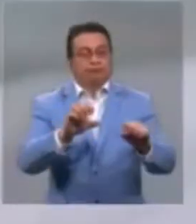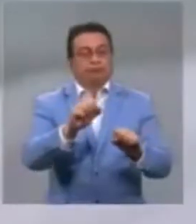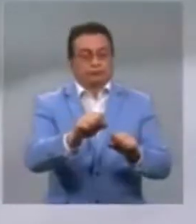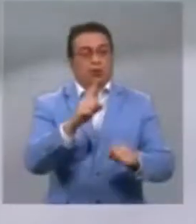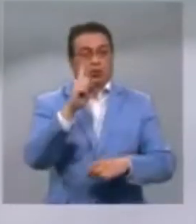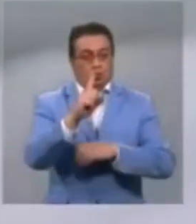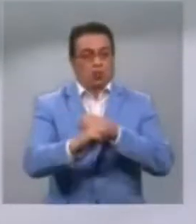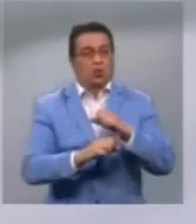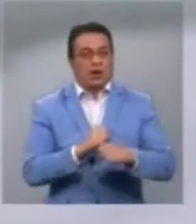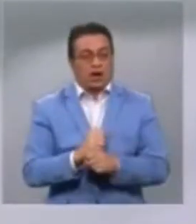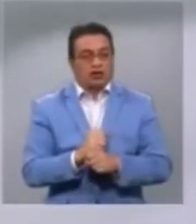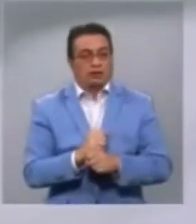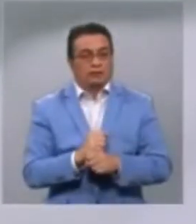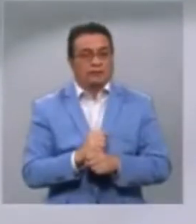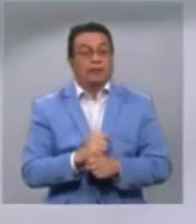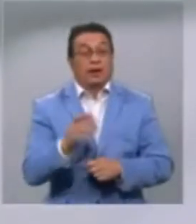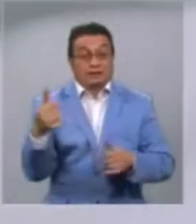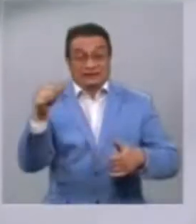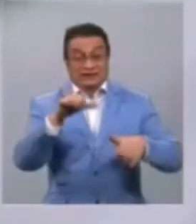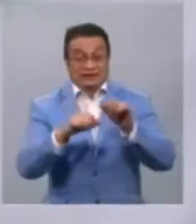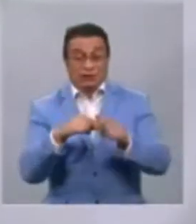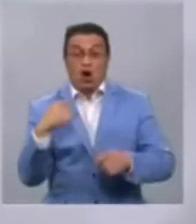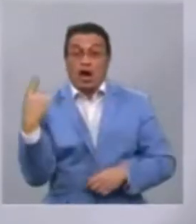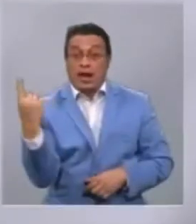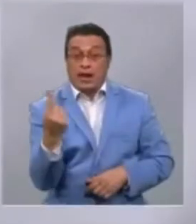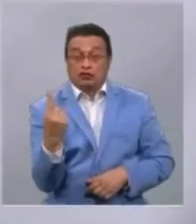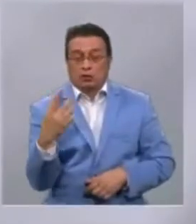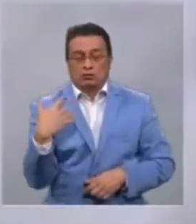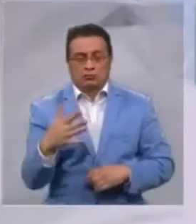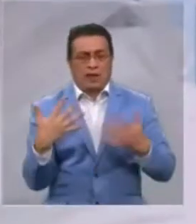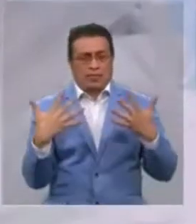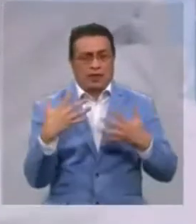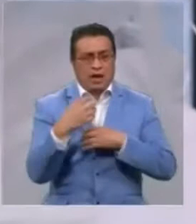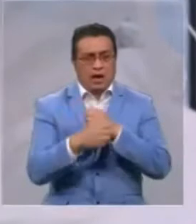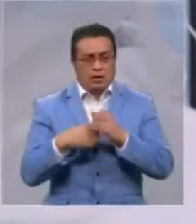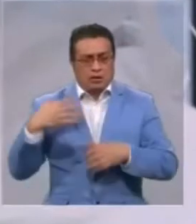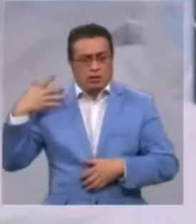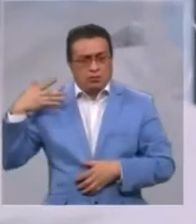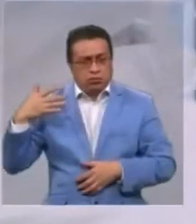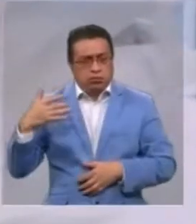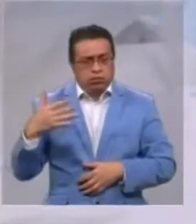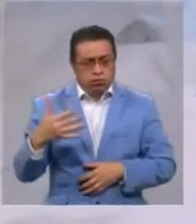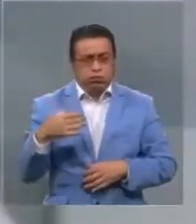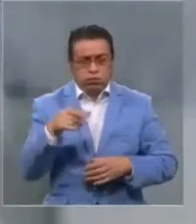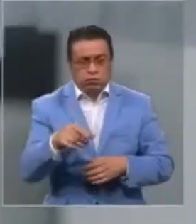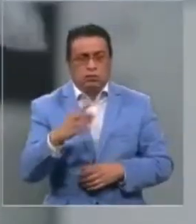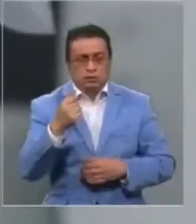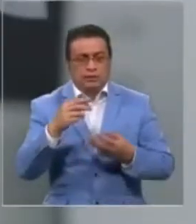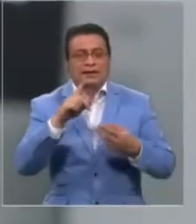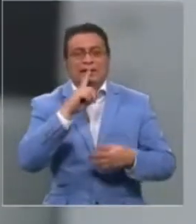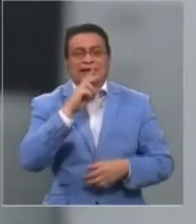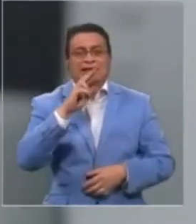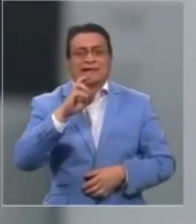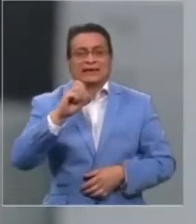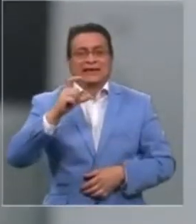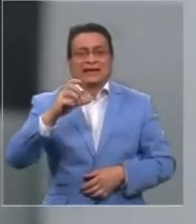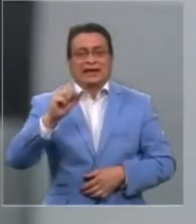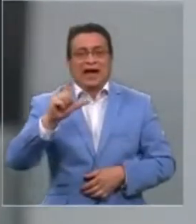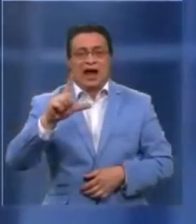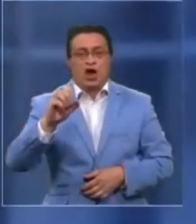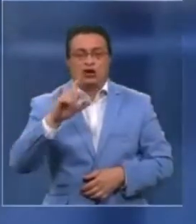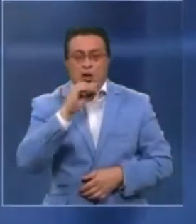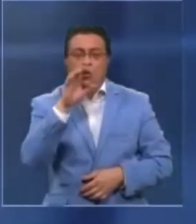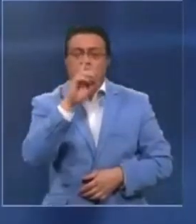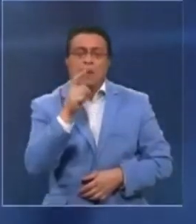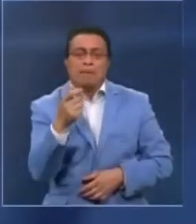enfermedad al año. Los científicos nacionales indagaron por más de 10 años en las propiedades de la trehalosa, un tipo de